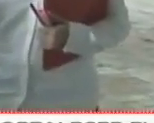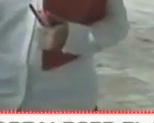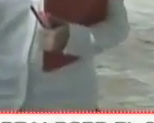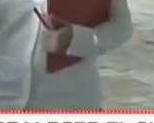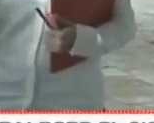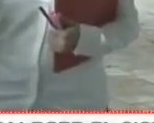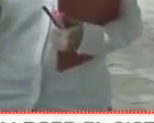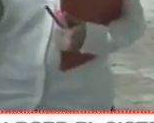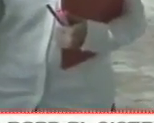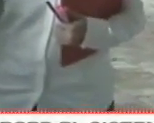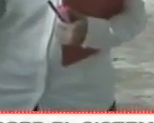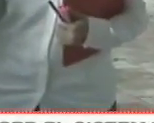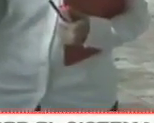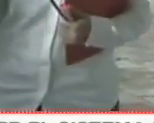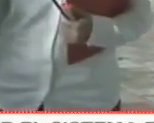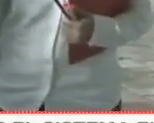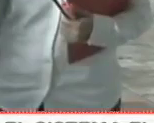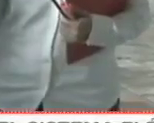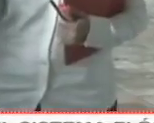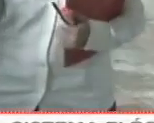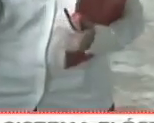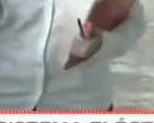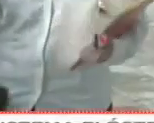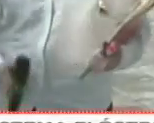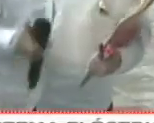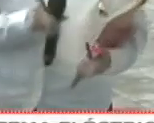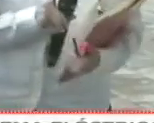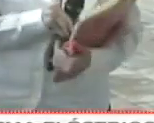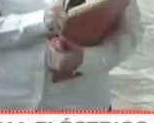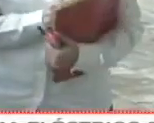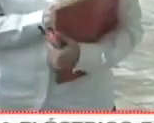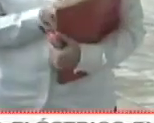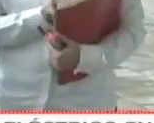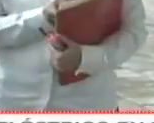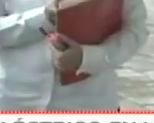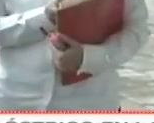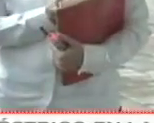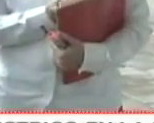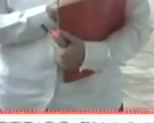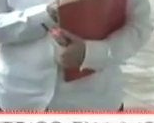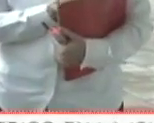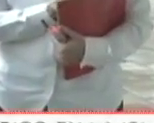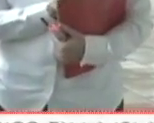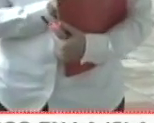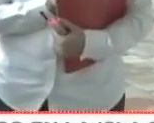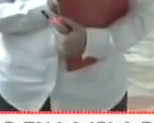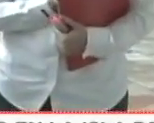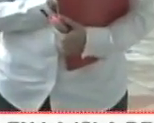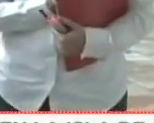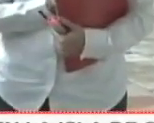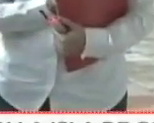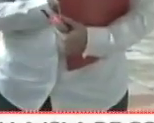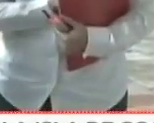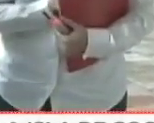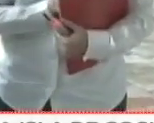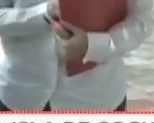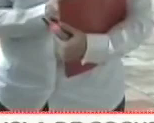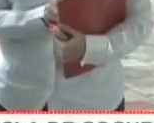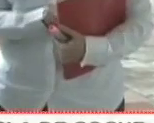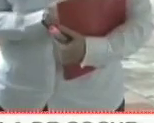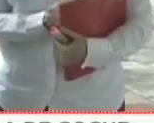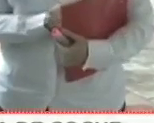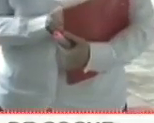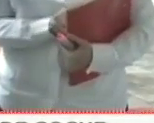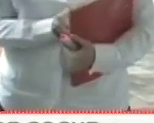de ciencia, de innovación, de creación para